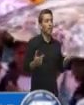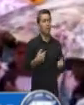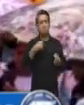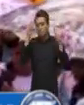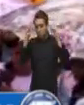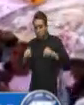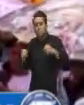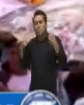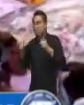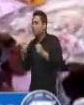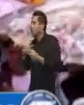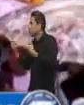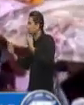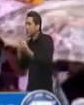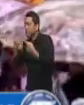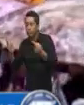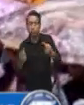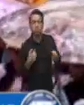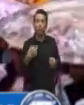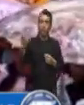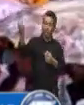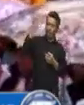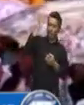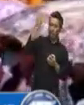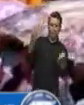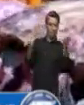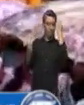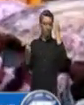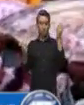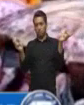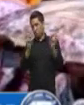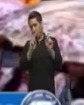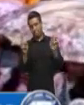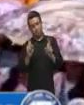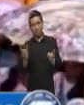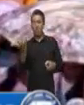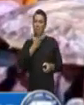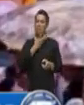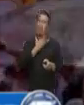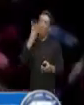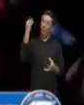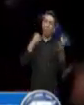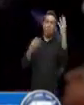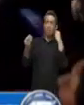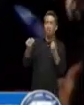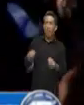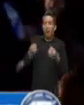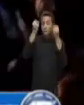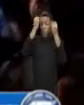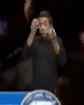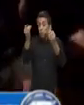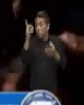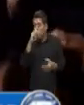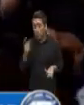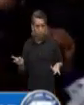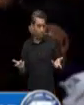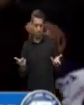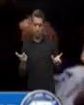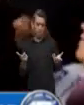nos podemos dejar engañar por la mentira, por la desinformación que están haciendo